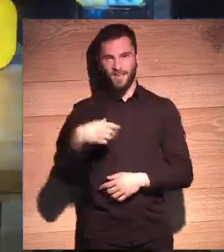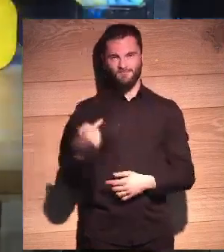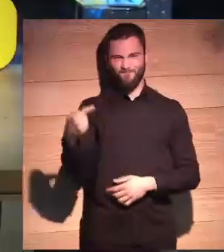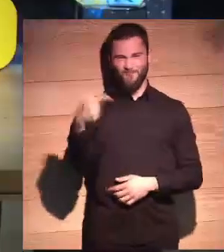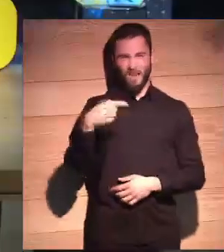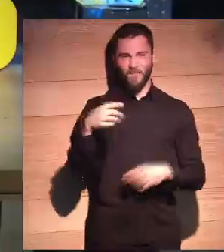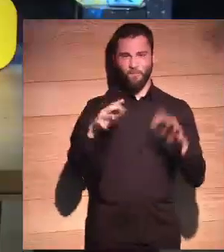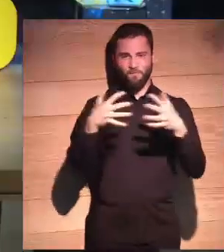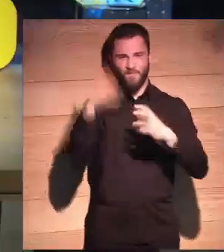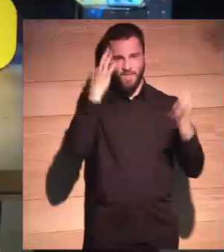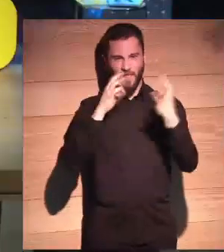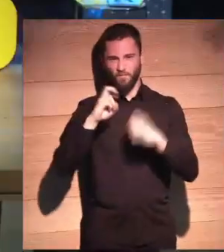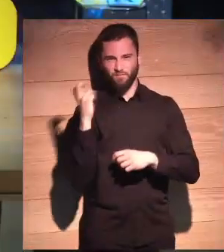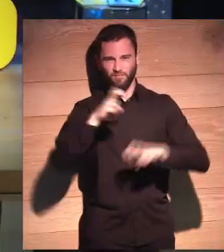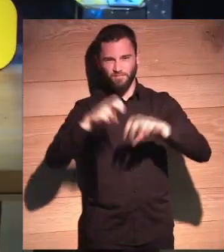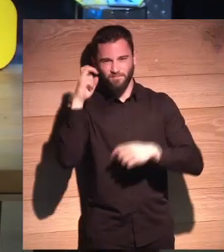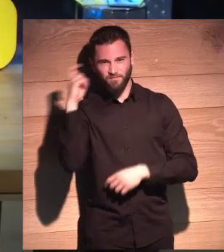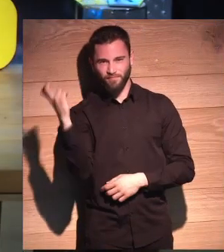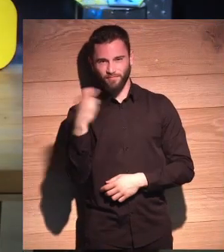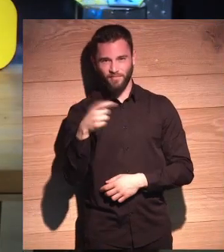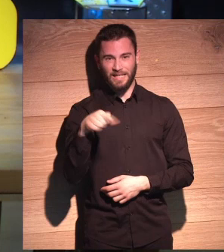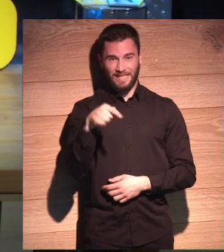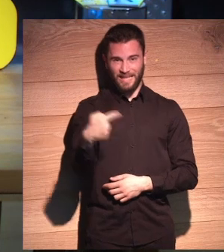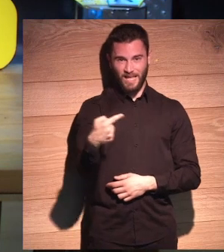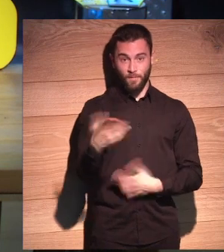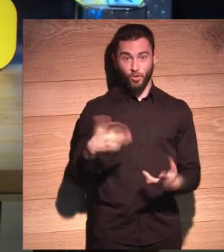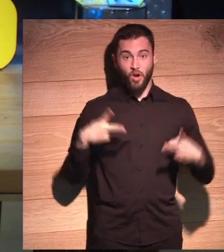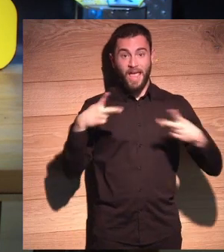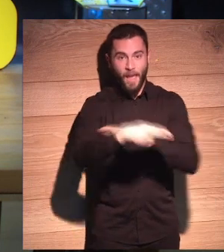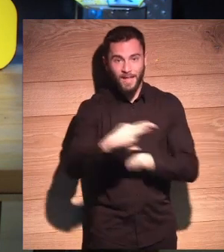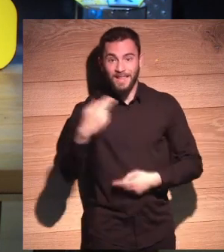malo. Y eso hay que impedirlo. ¿Y se puede